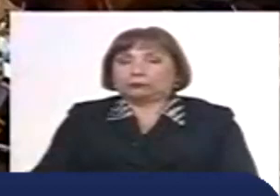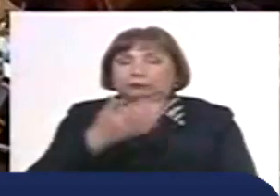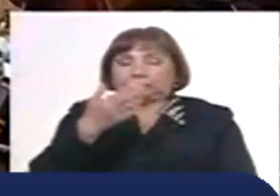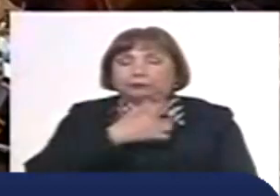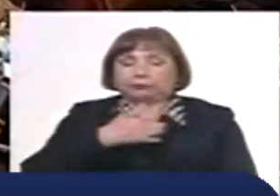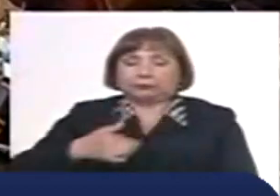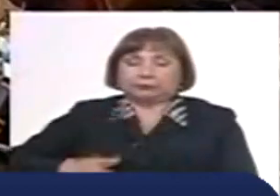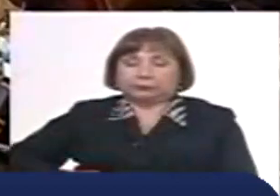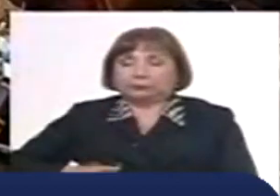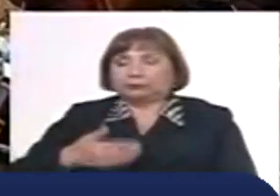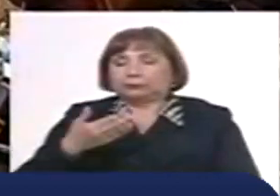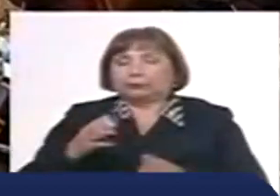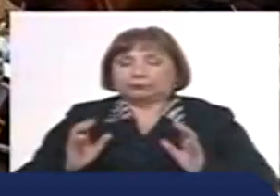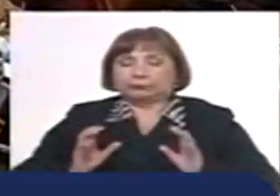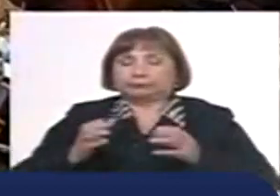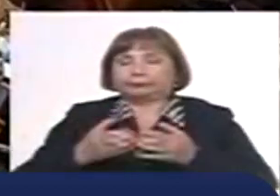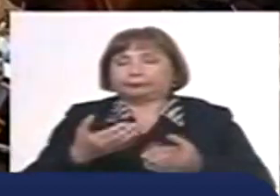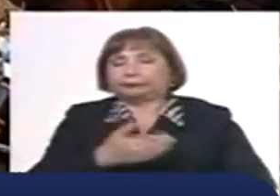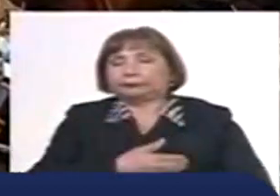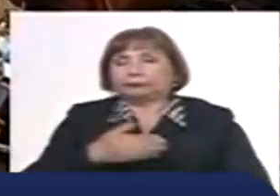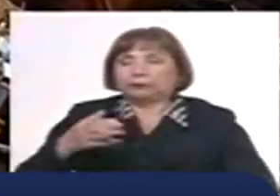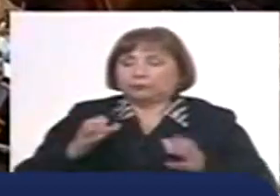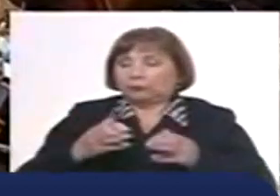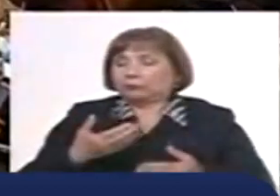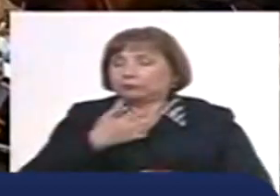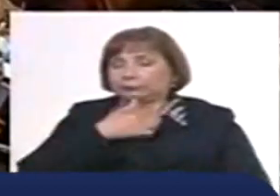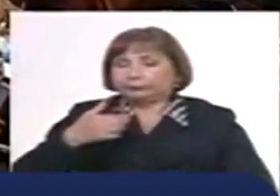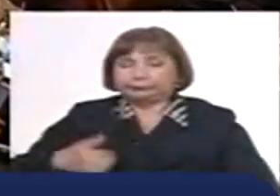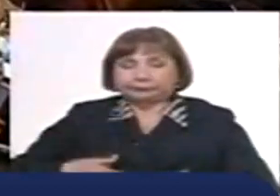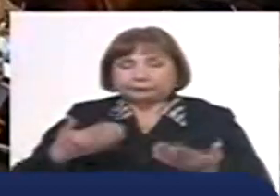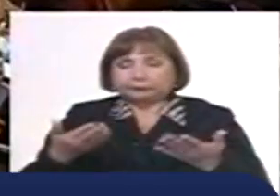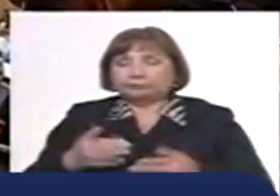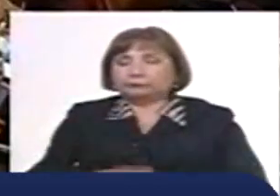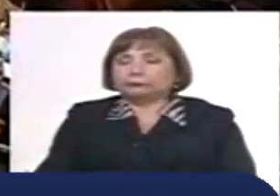señor presidente del Congreso de la República,